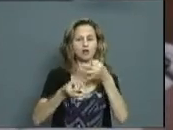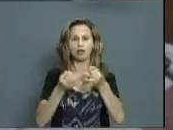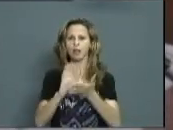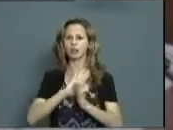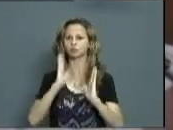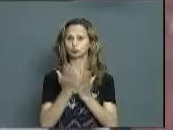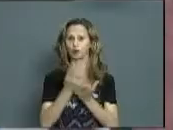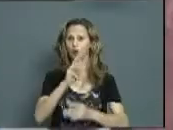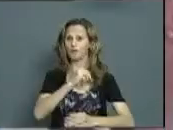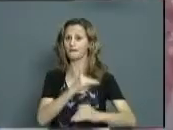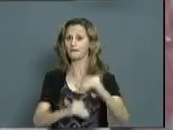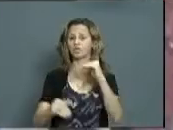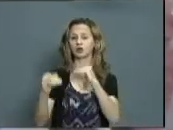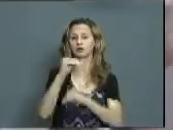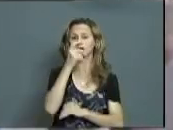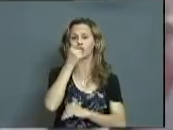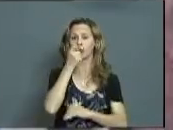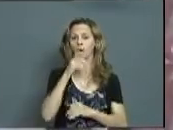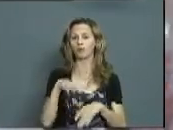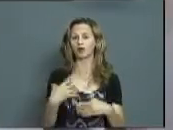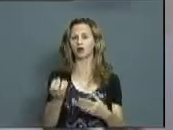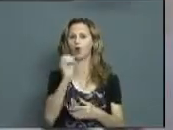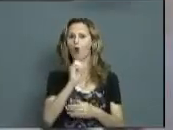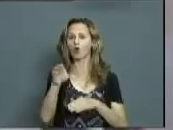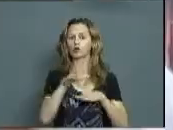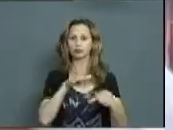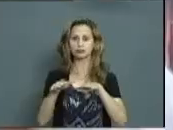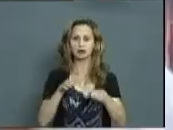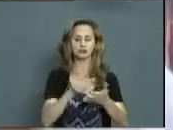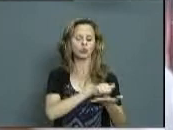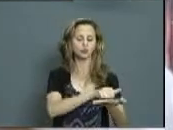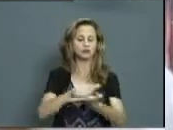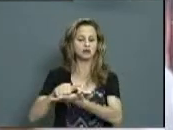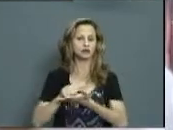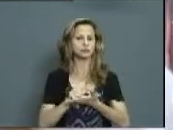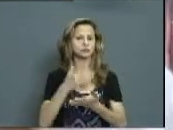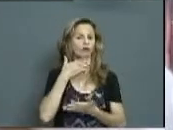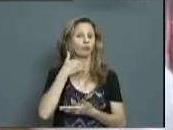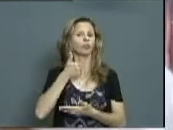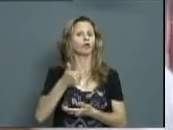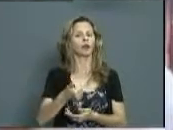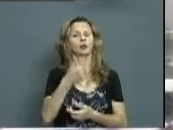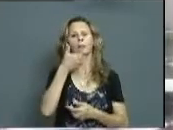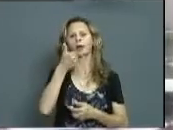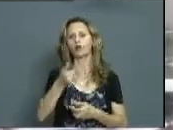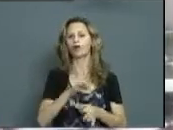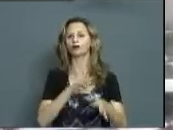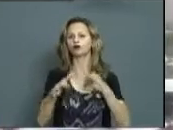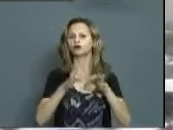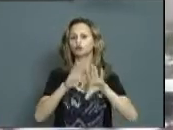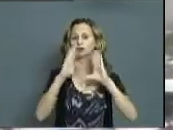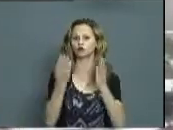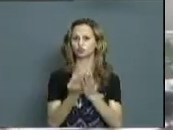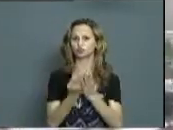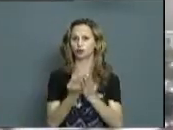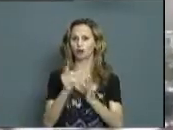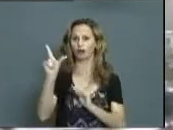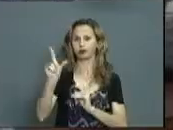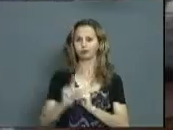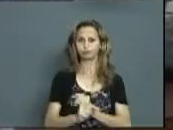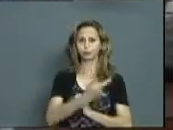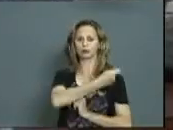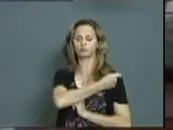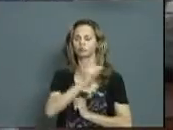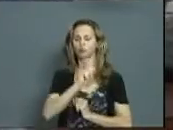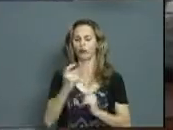el ministro precisó la necesidad de mejorar la organización de los servicios, no bajar el rigor en la vacunación y revitalizar el funcionamiento de